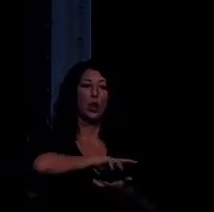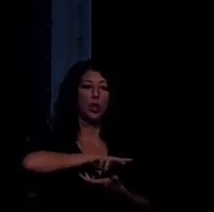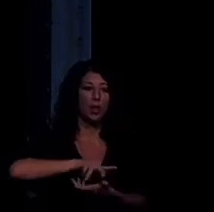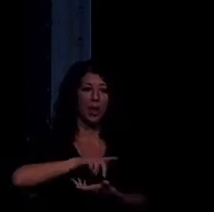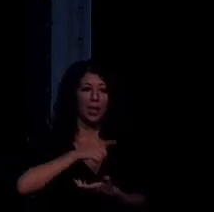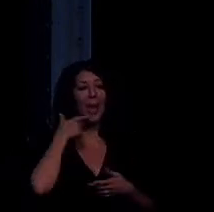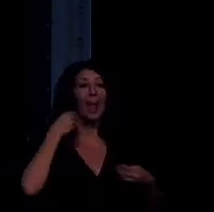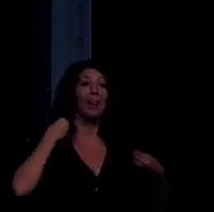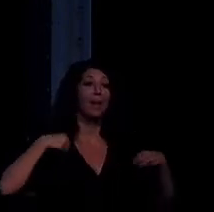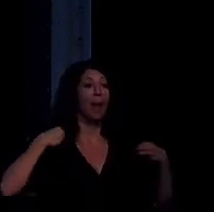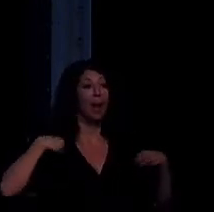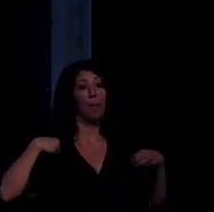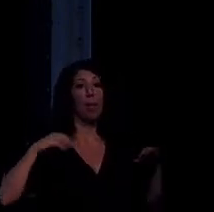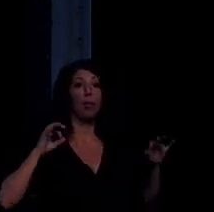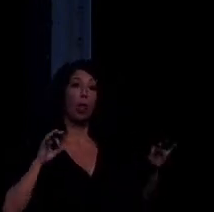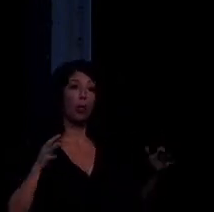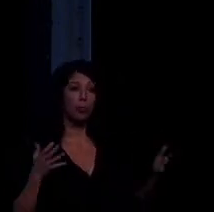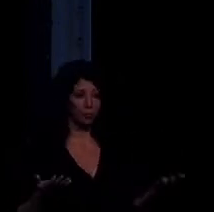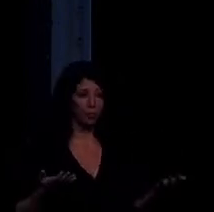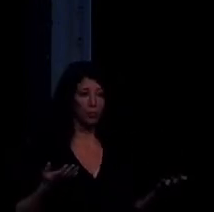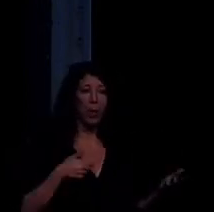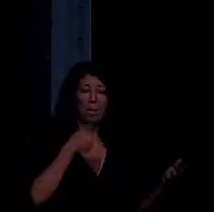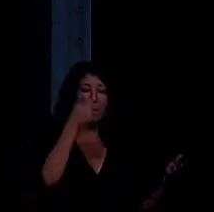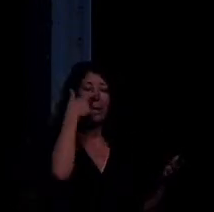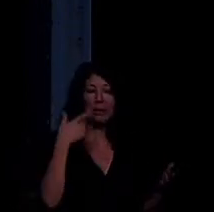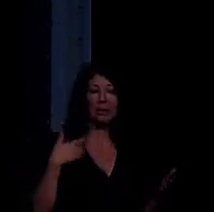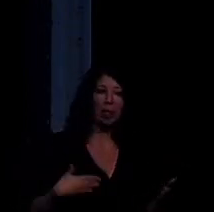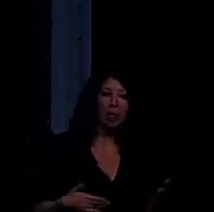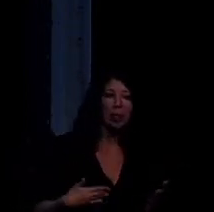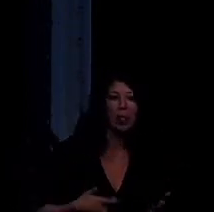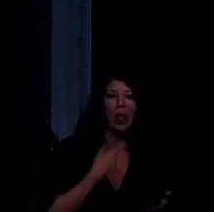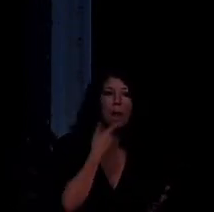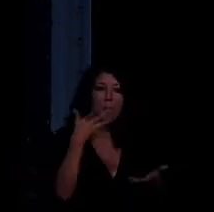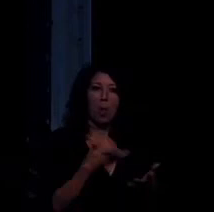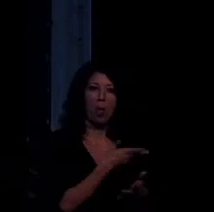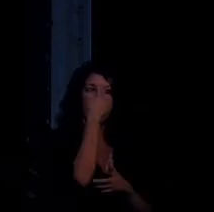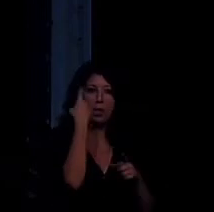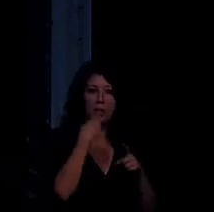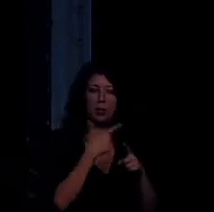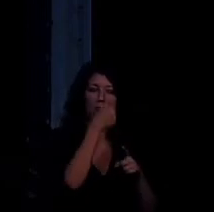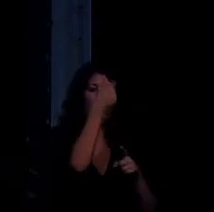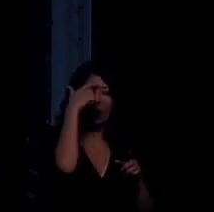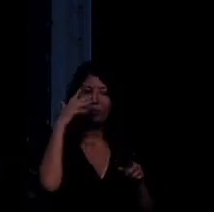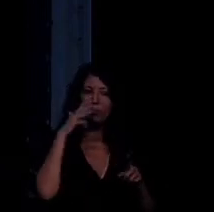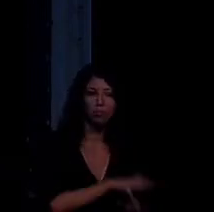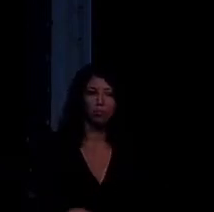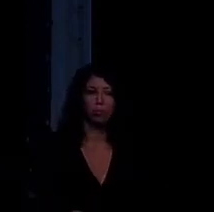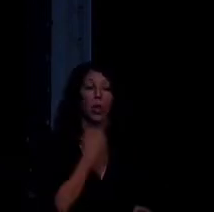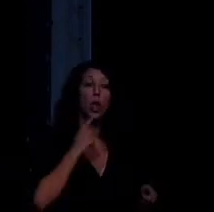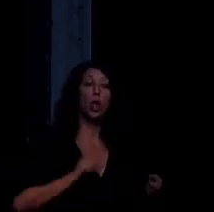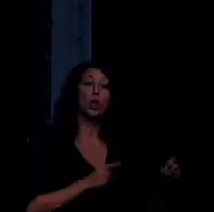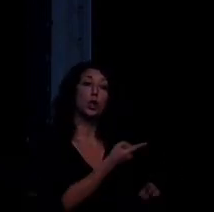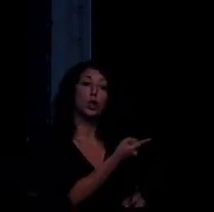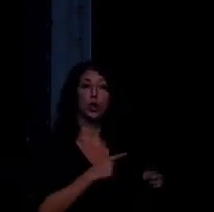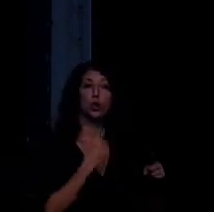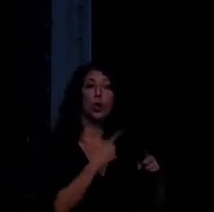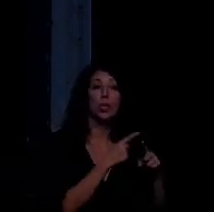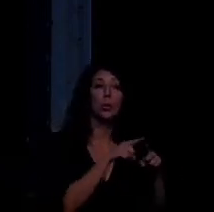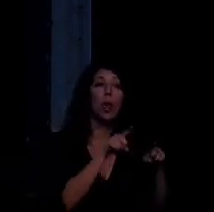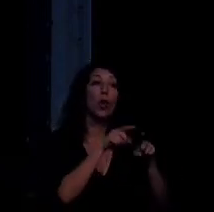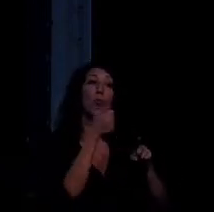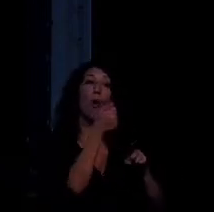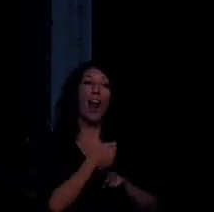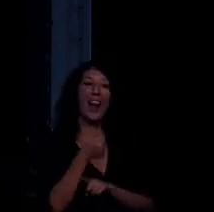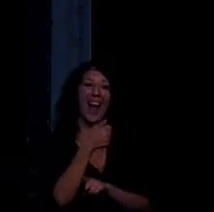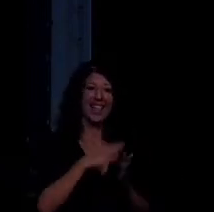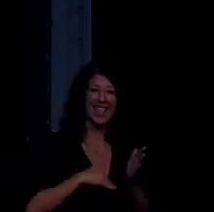categoría de entretenimiento, ¿no? Esta es la banalización absoluta de la violencia sexual, donde la tortura sexual, eso también pasó en Alcácer, la tortura